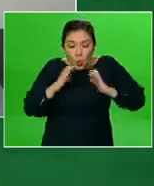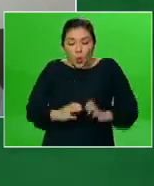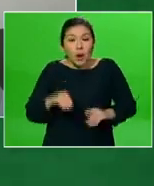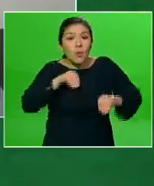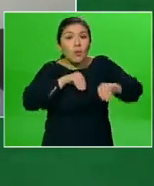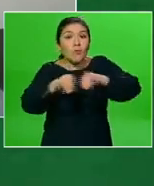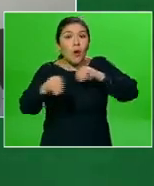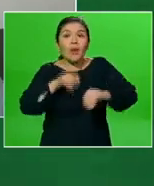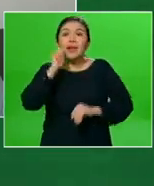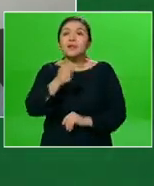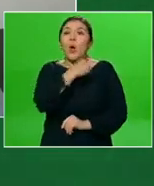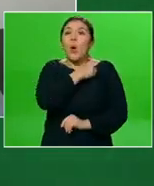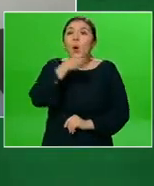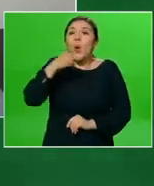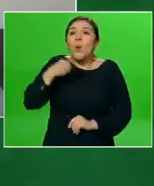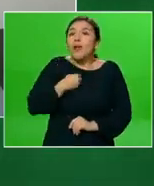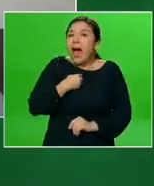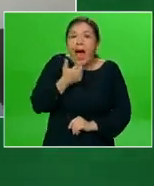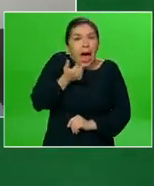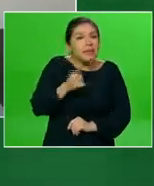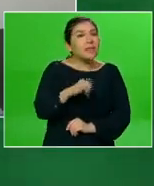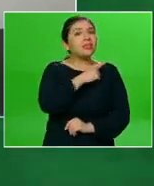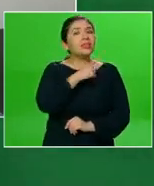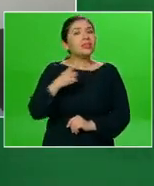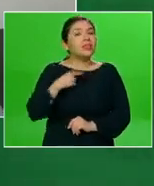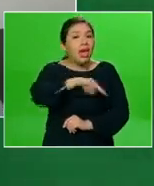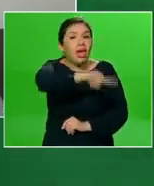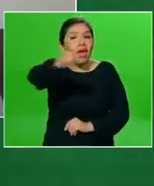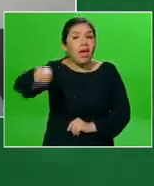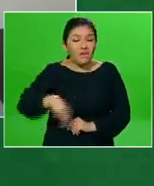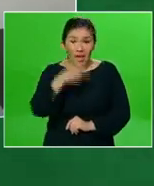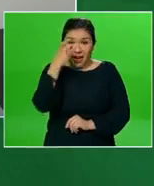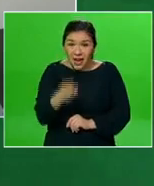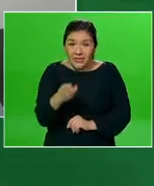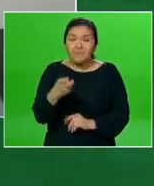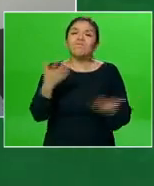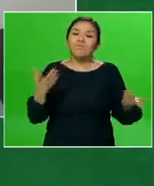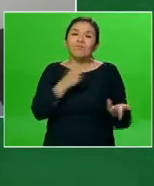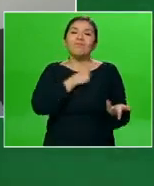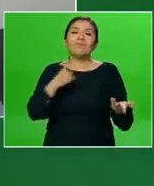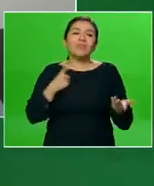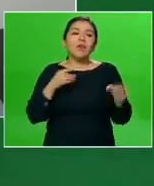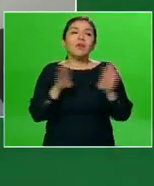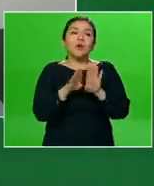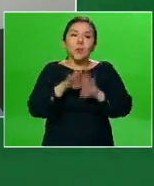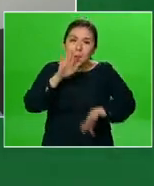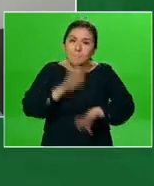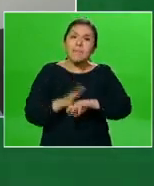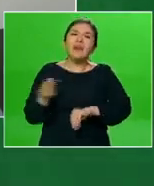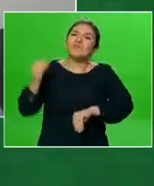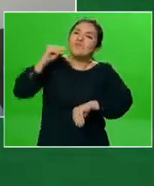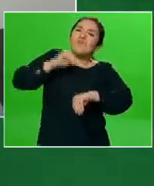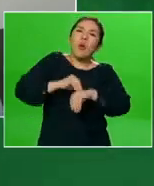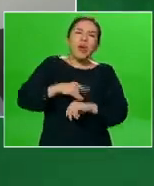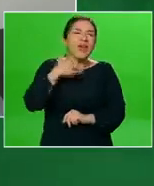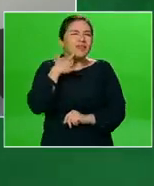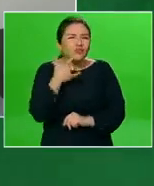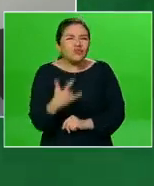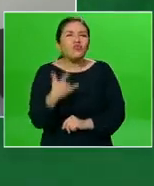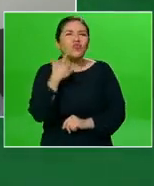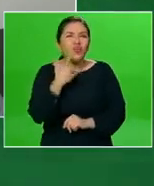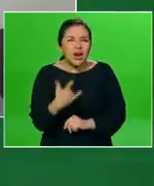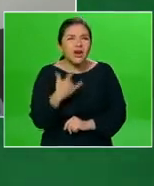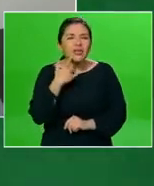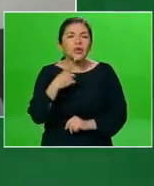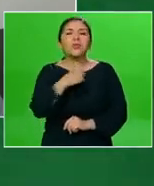algo obligatorio en muchos de los casos y eso significa que tenemos que hacer un esfuerzo intencional tenemos que encontrar